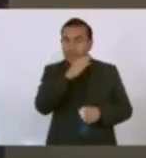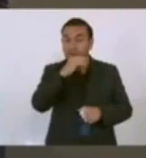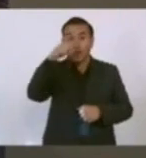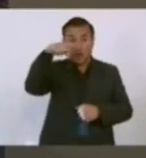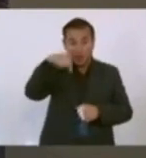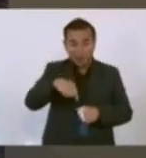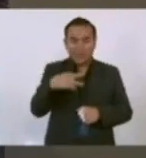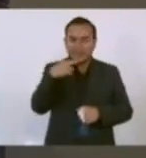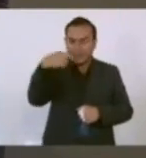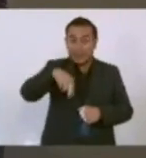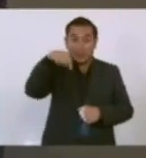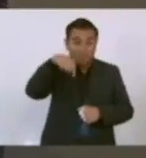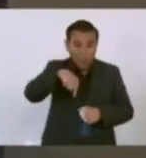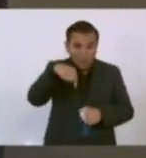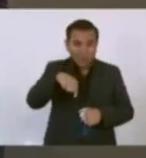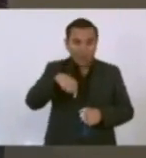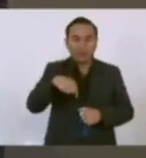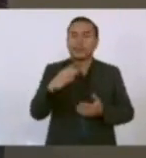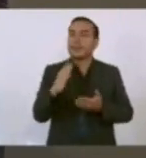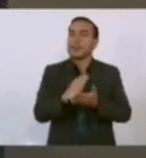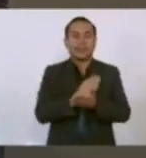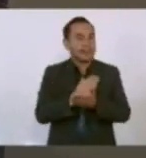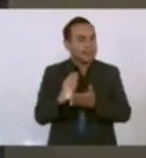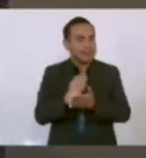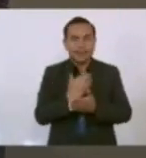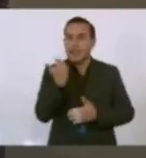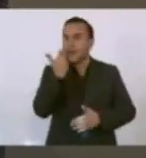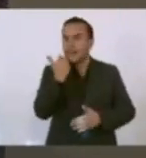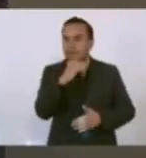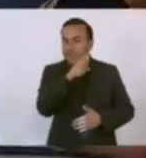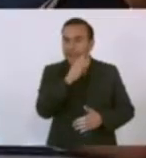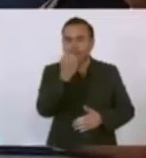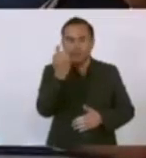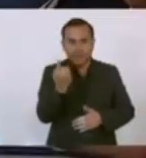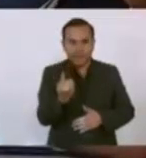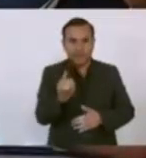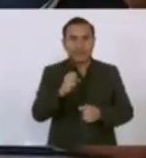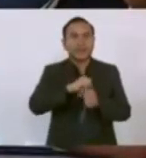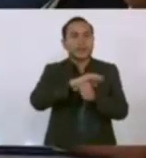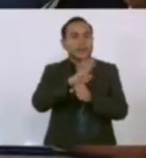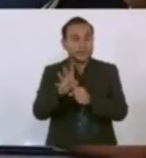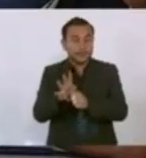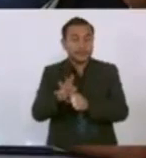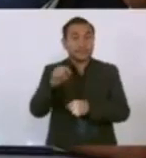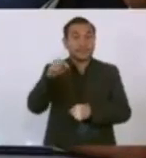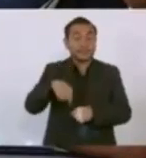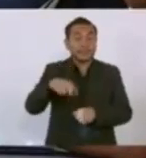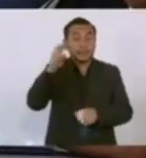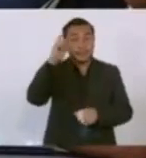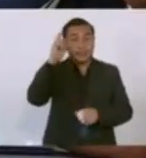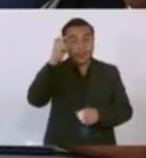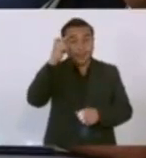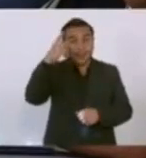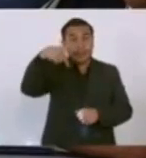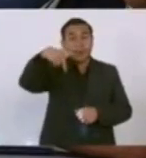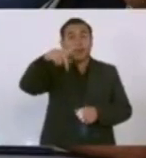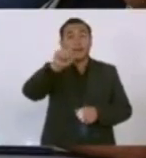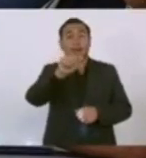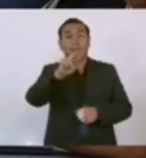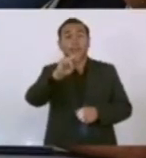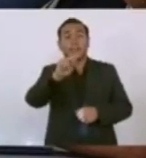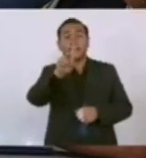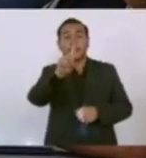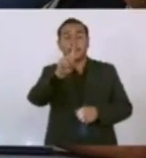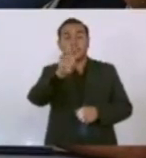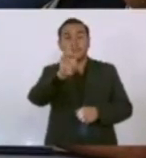de este que estamos hablando, no hay ningún solo caso confirmado. Ahora, estamos ante una pandemia con una